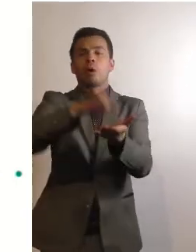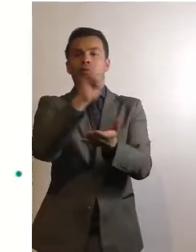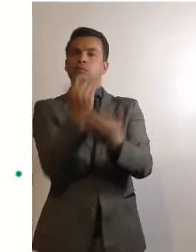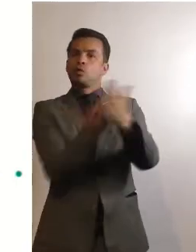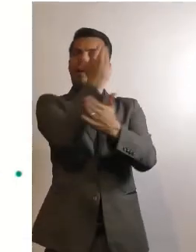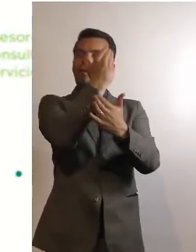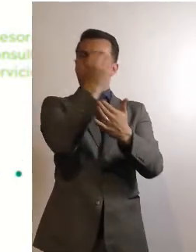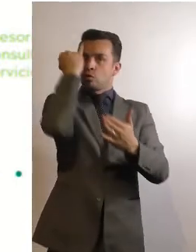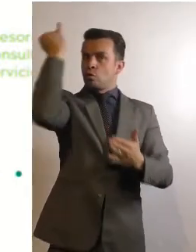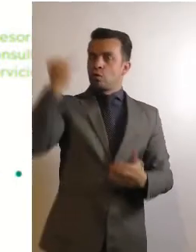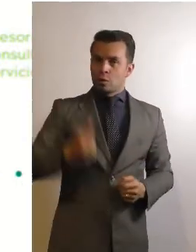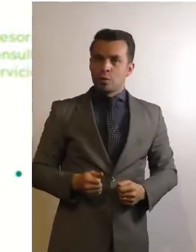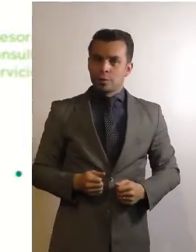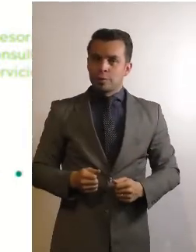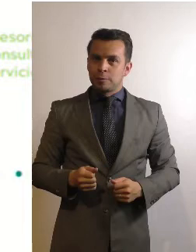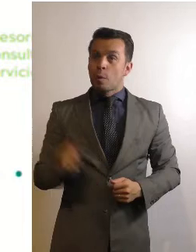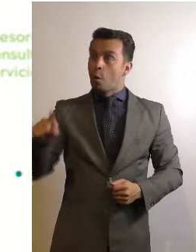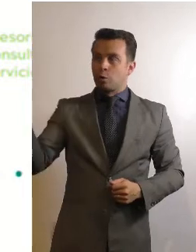Siguiente.